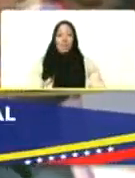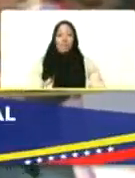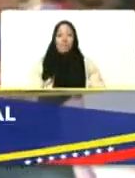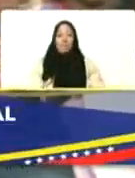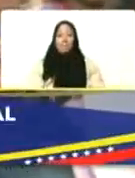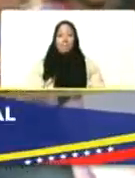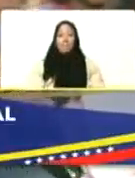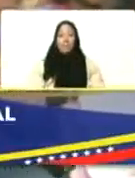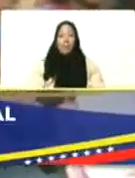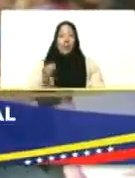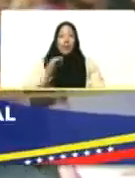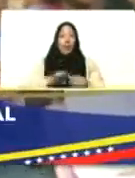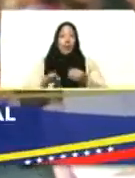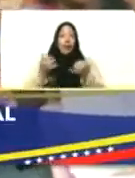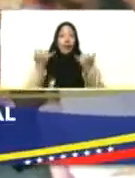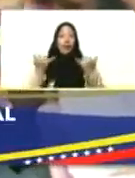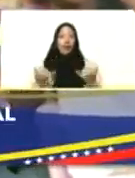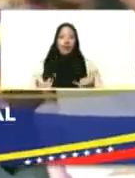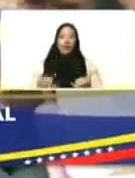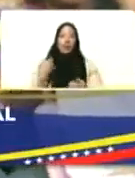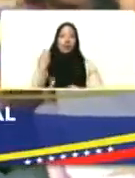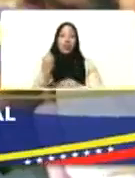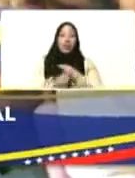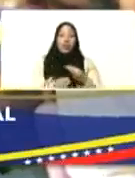Descolonización. ¿Por qué?